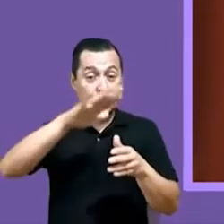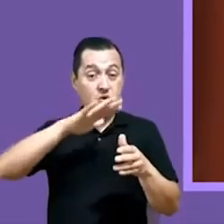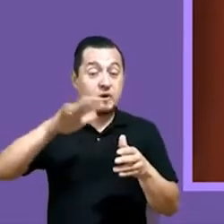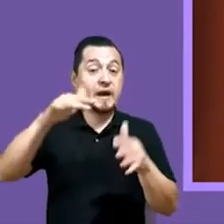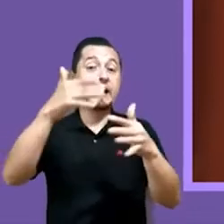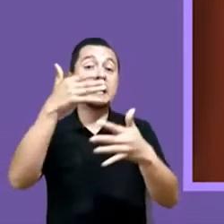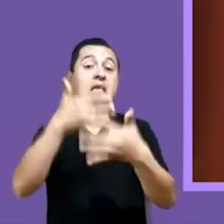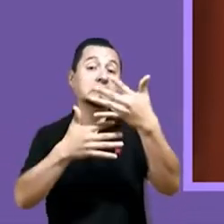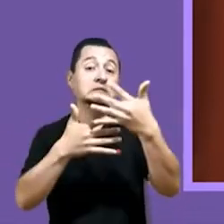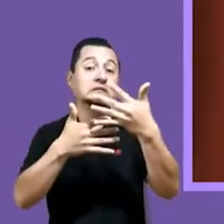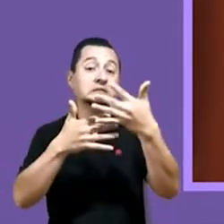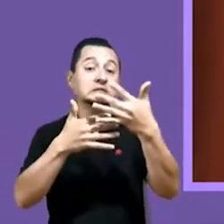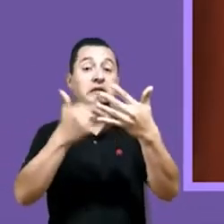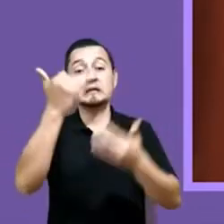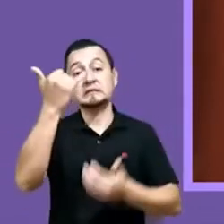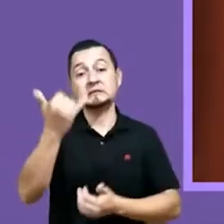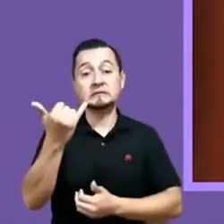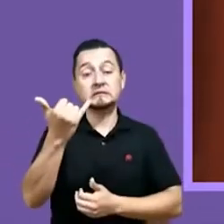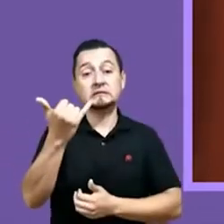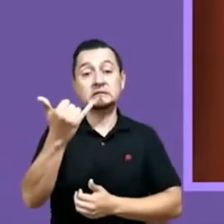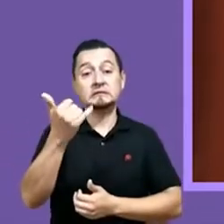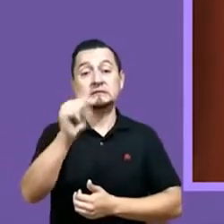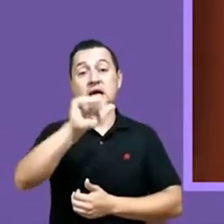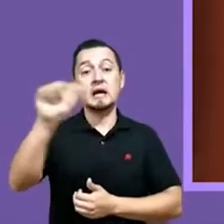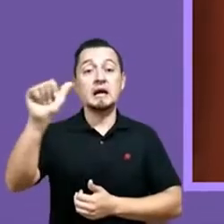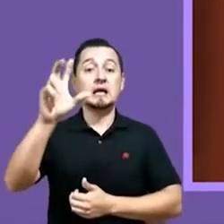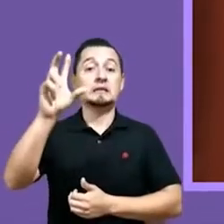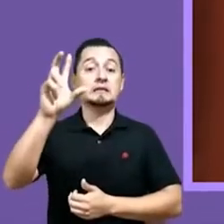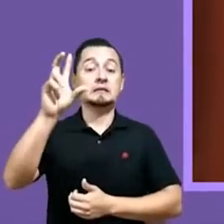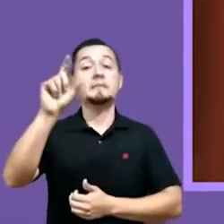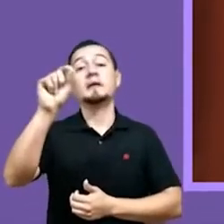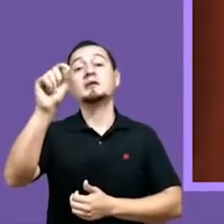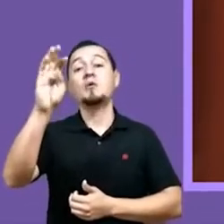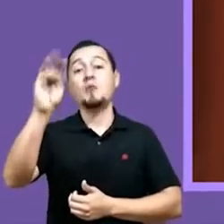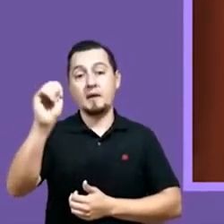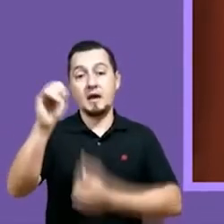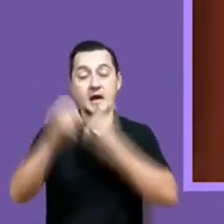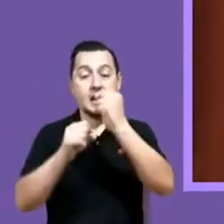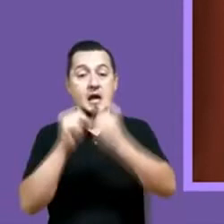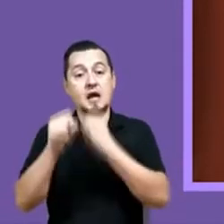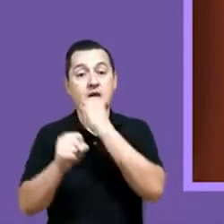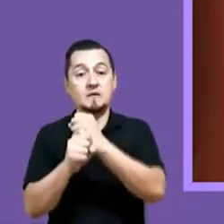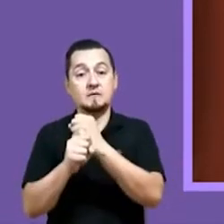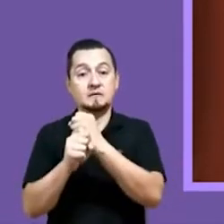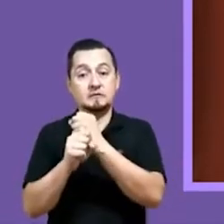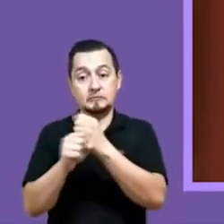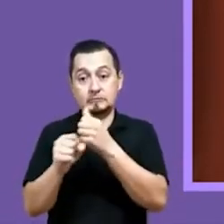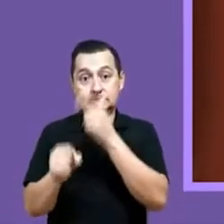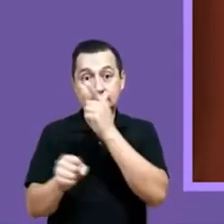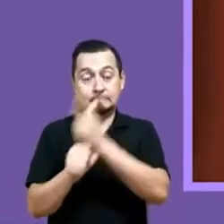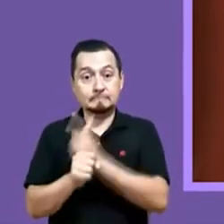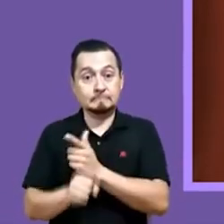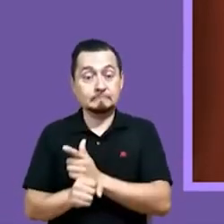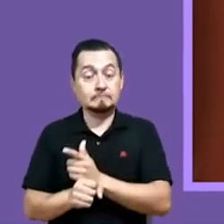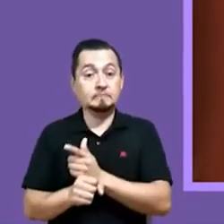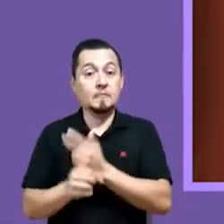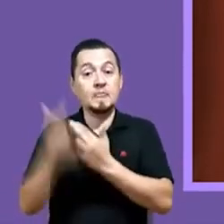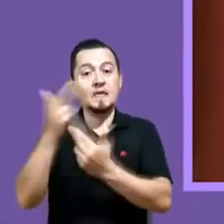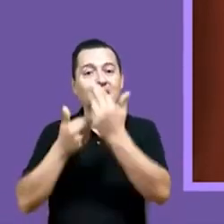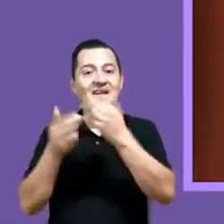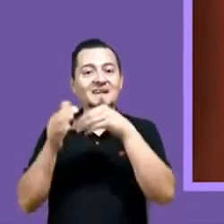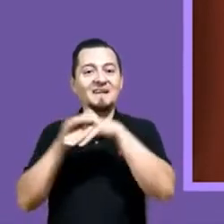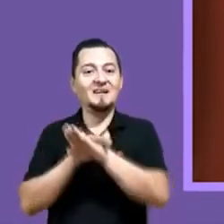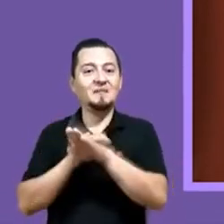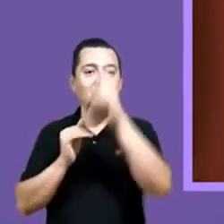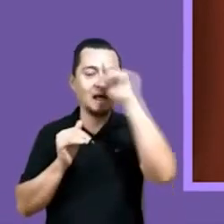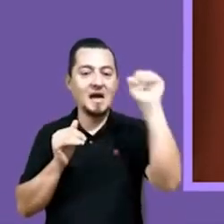30 años y 29 años porque ahí es en donde tenemos el problema para el regreso de la educación media superior y superior ahí